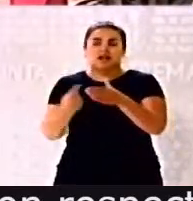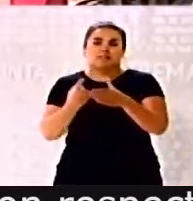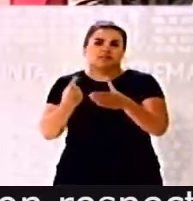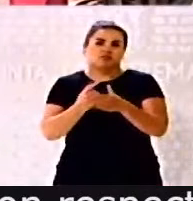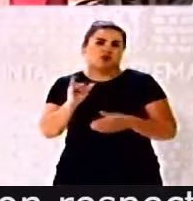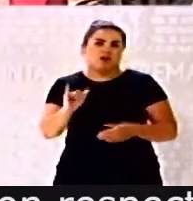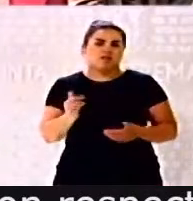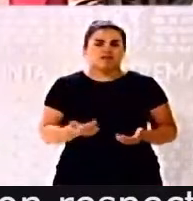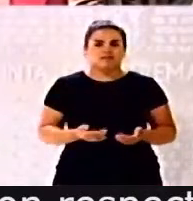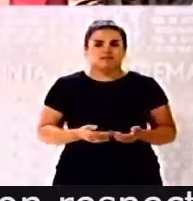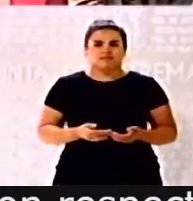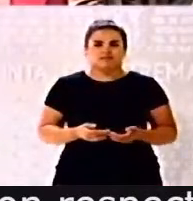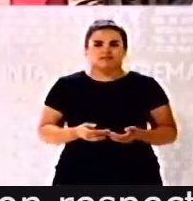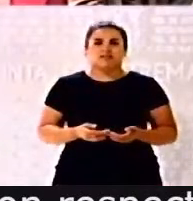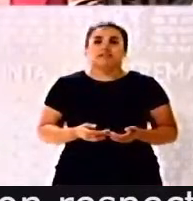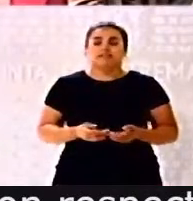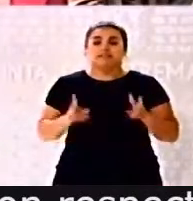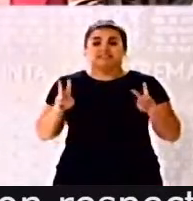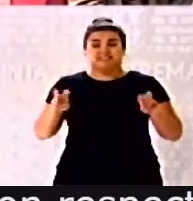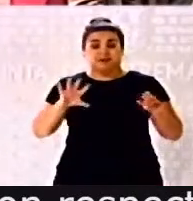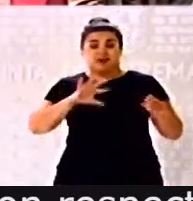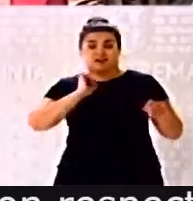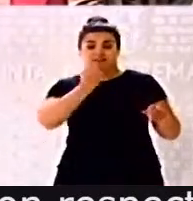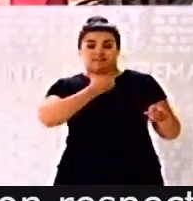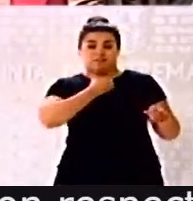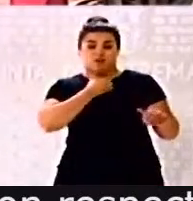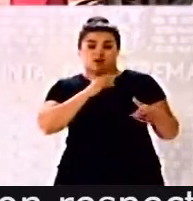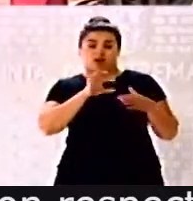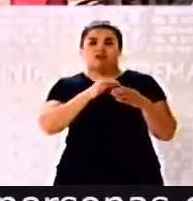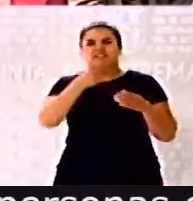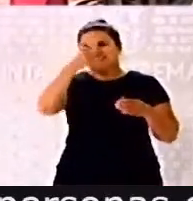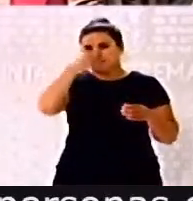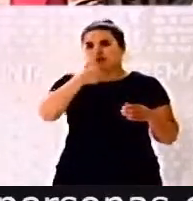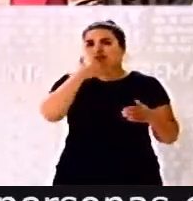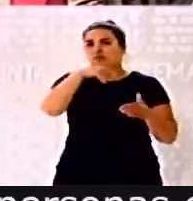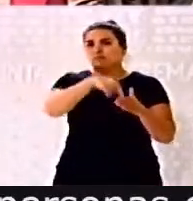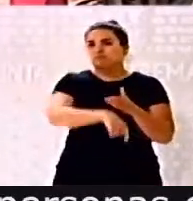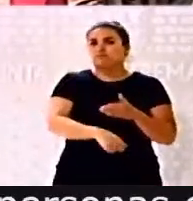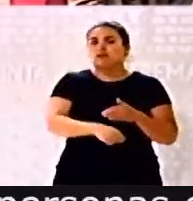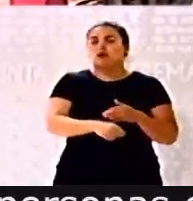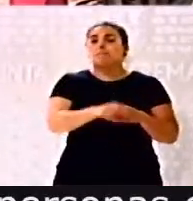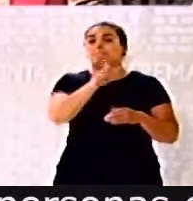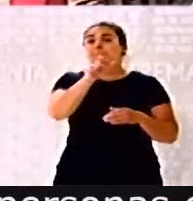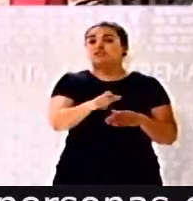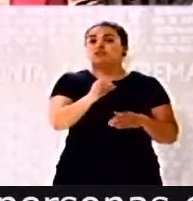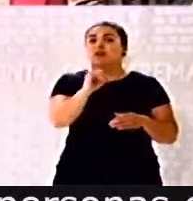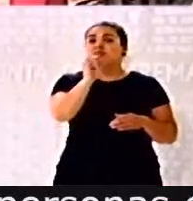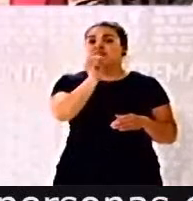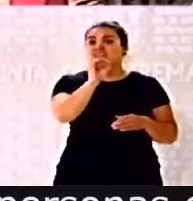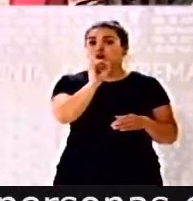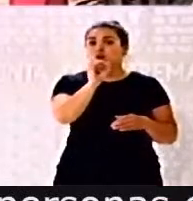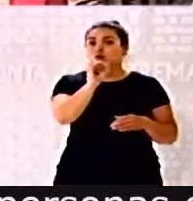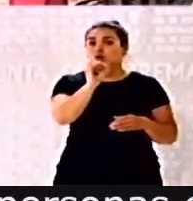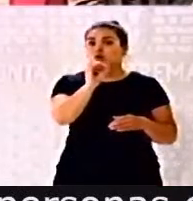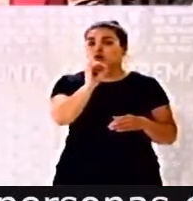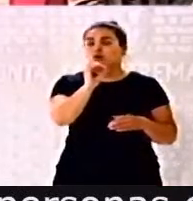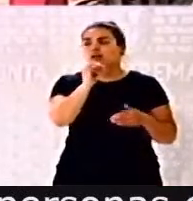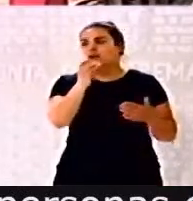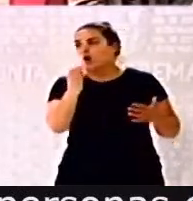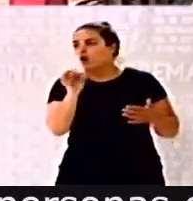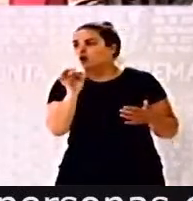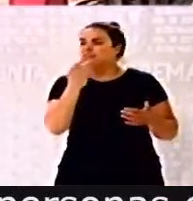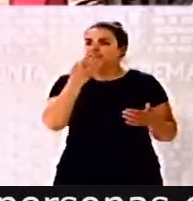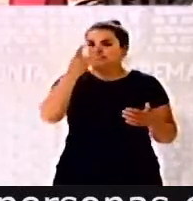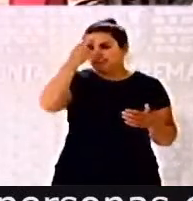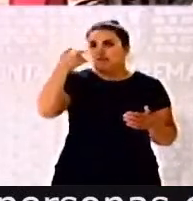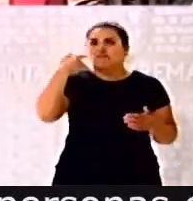aislamiento. Respecto a Navalmoral, si sabemos algo más del paciente cero y si hay algún indicio